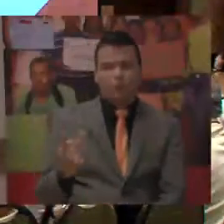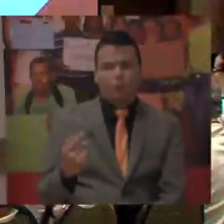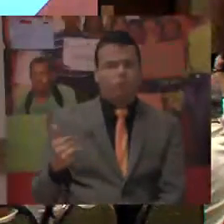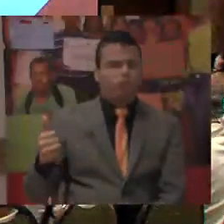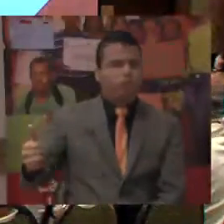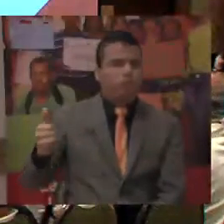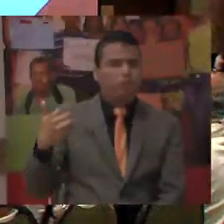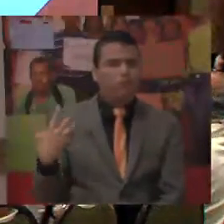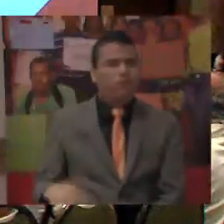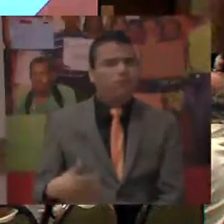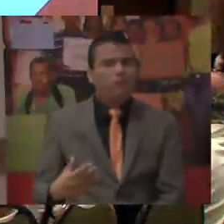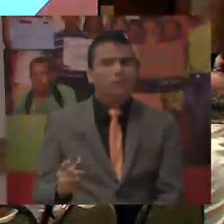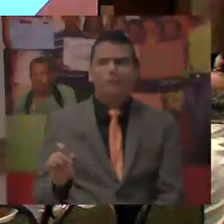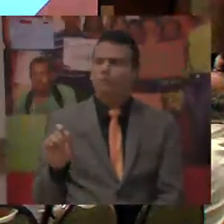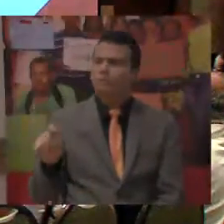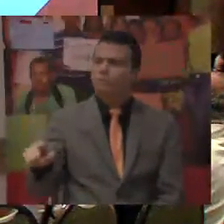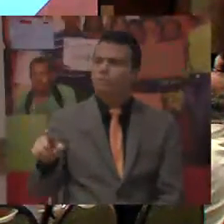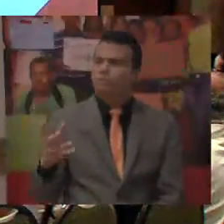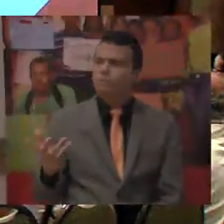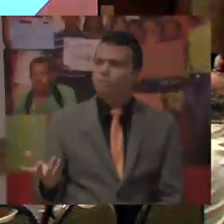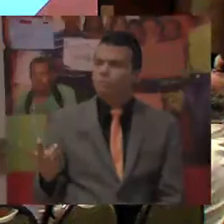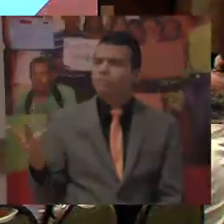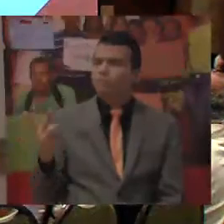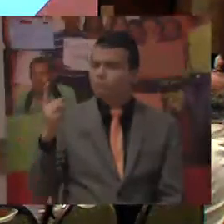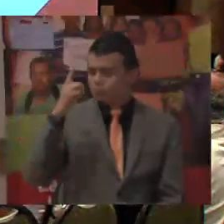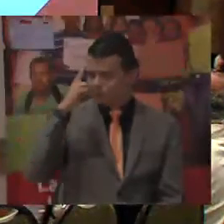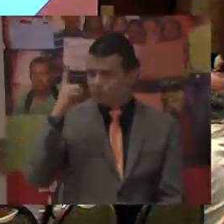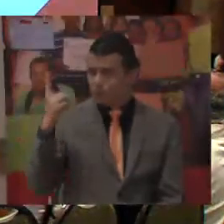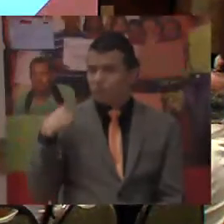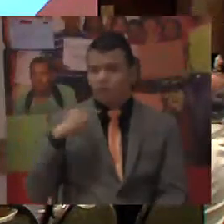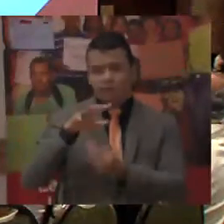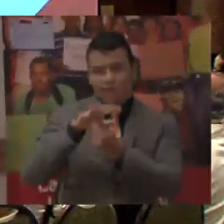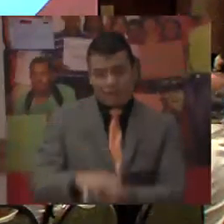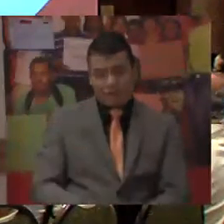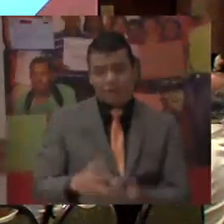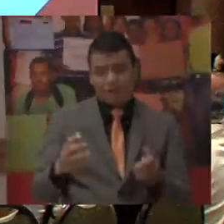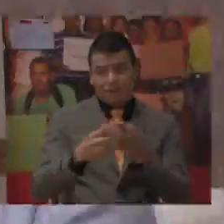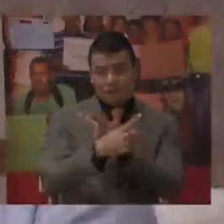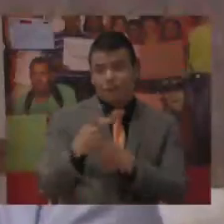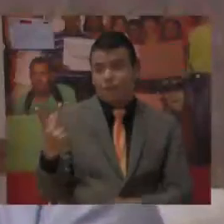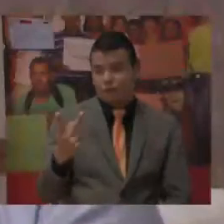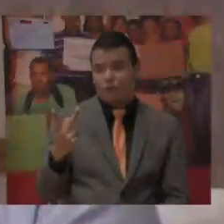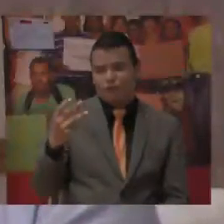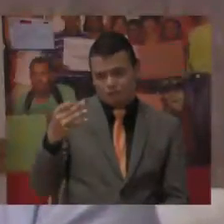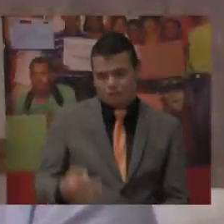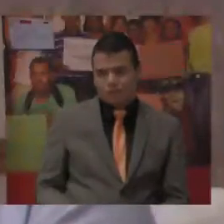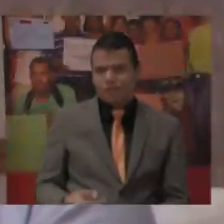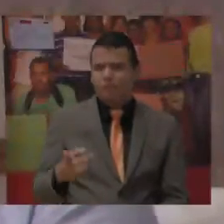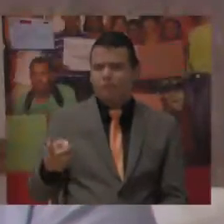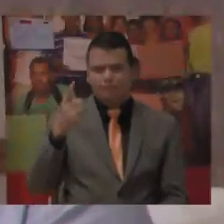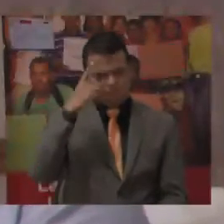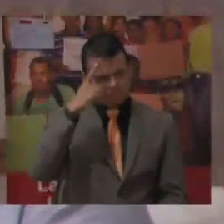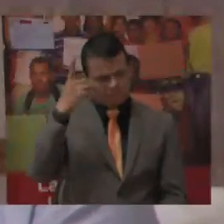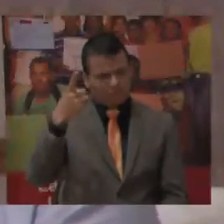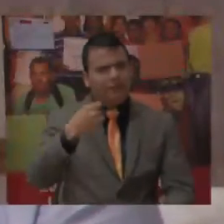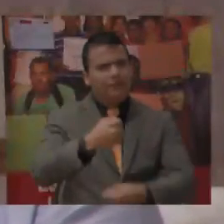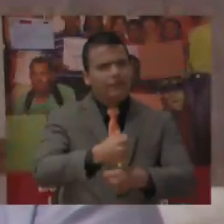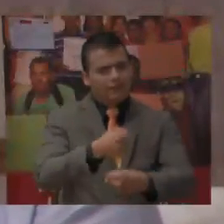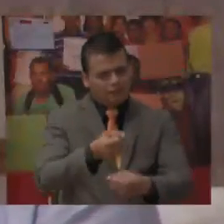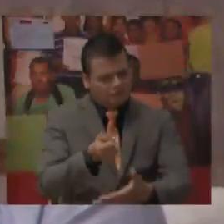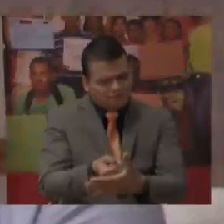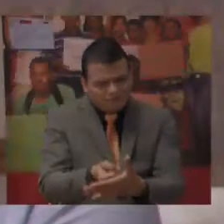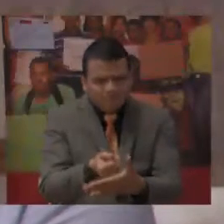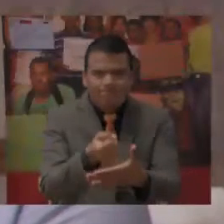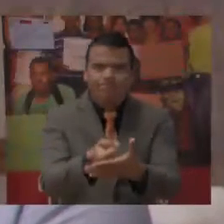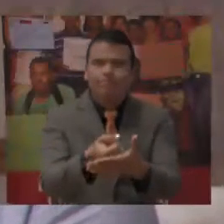quisiera preguntarles a los dos, ustedes comparten ser víctimas de la violencia. ¿Y qué los llevó a trabajar en pro de abrir